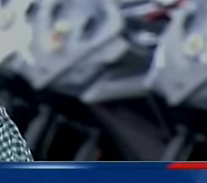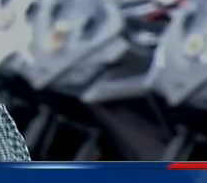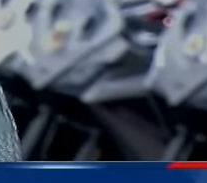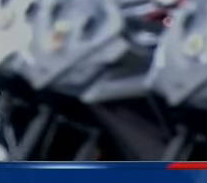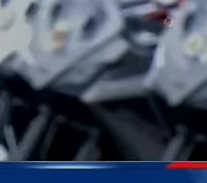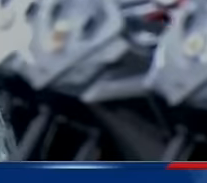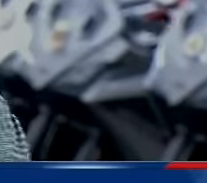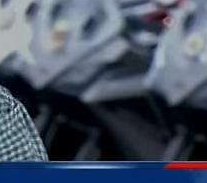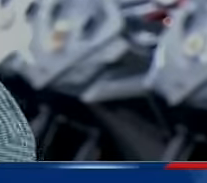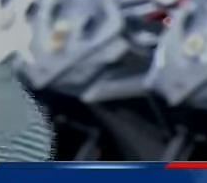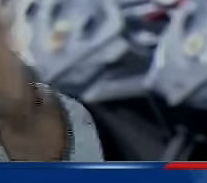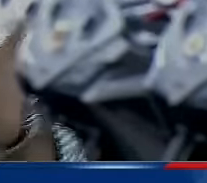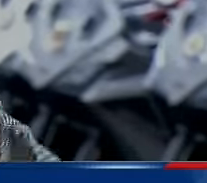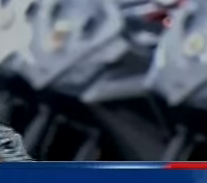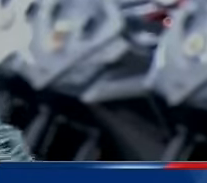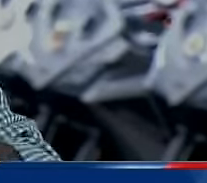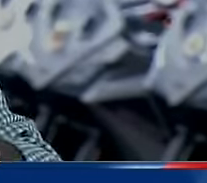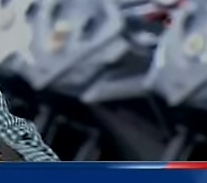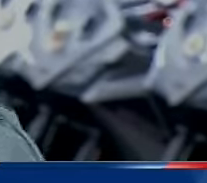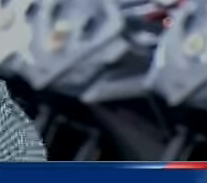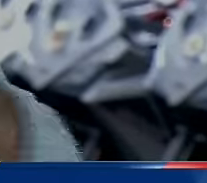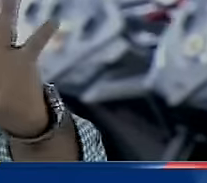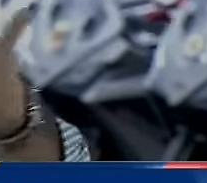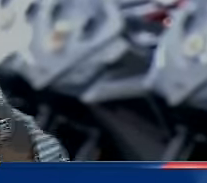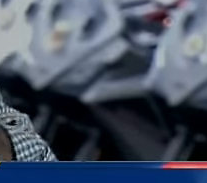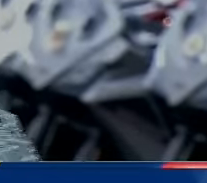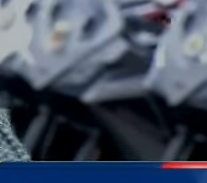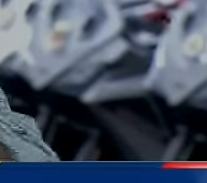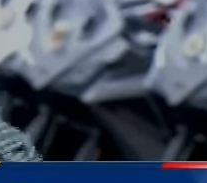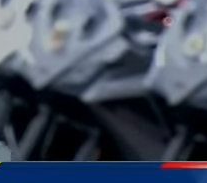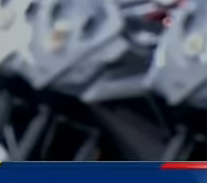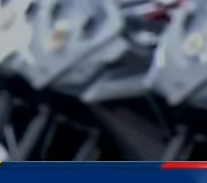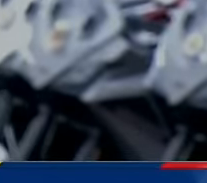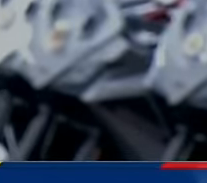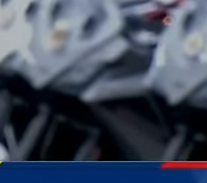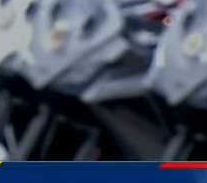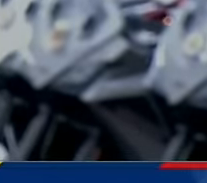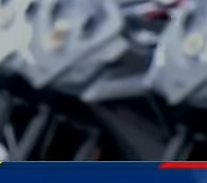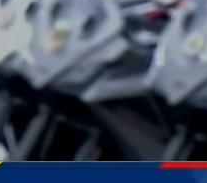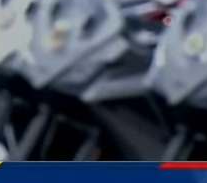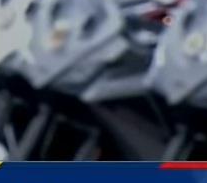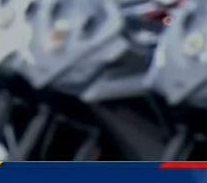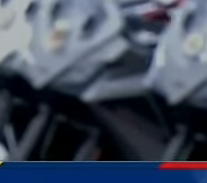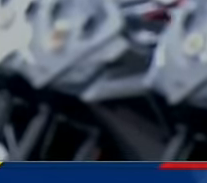Venezuela es un país fallido, una hecatombe, un desastre,